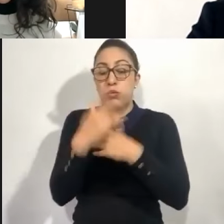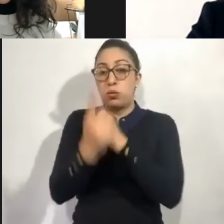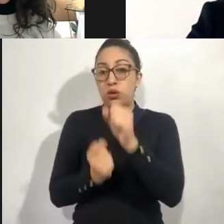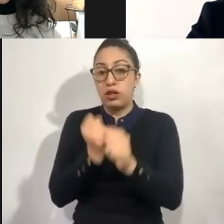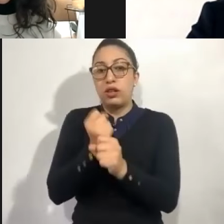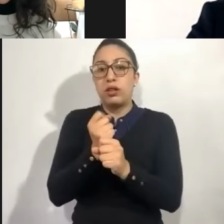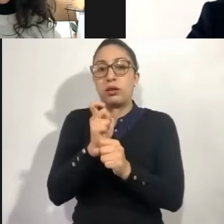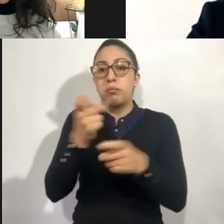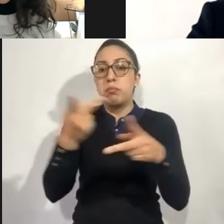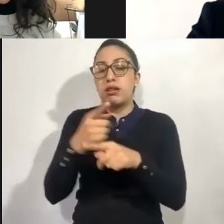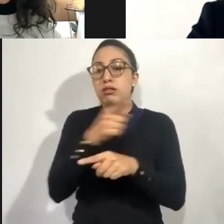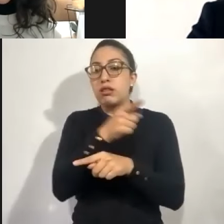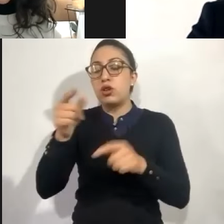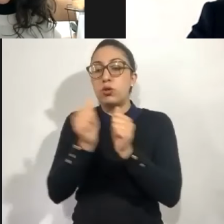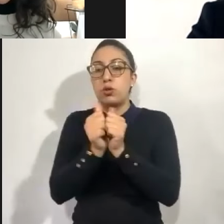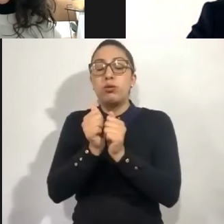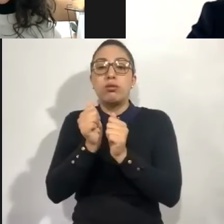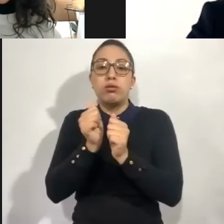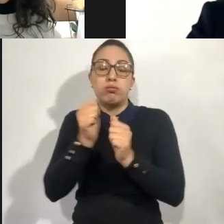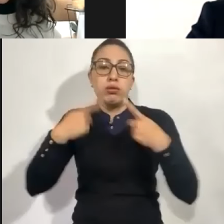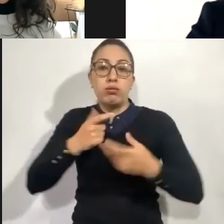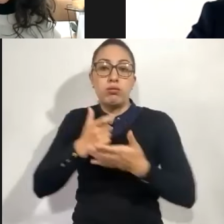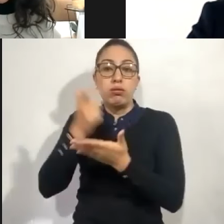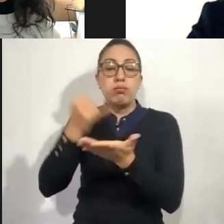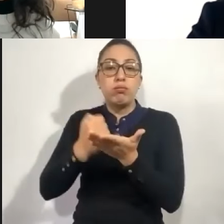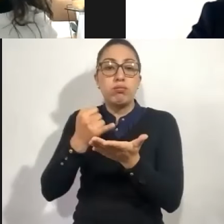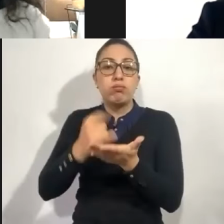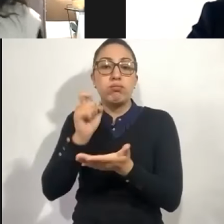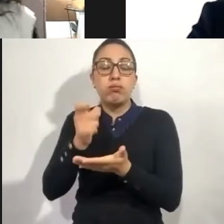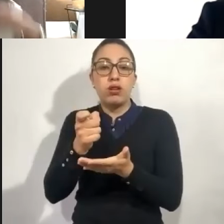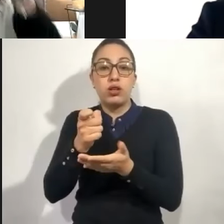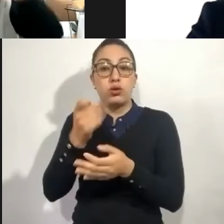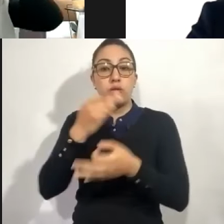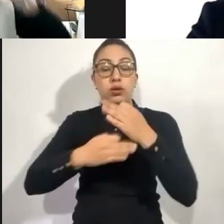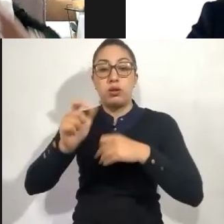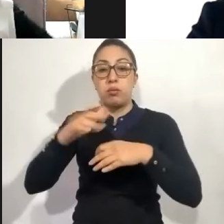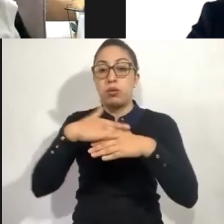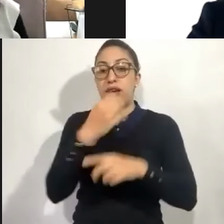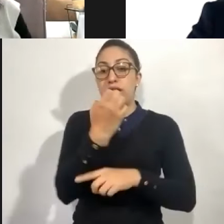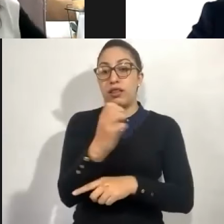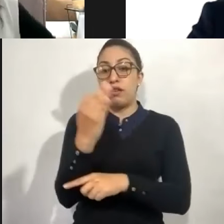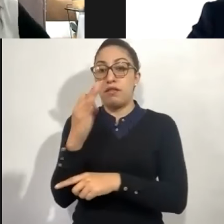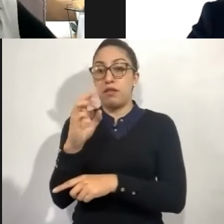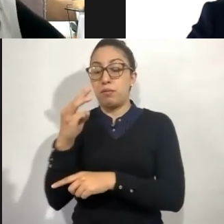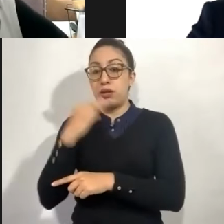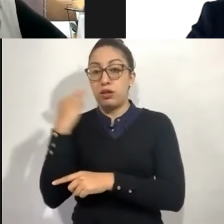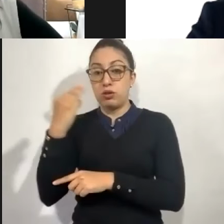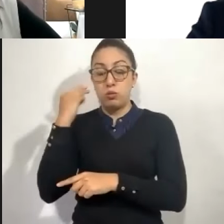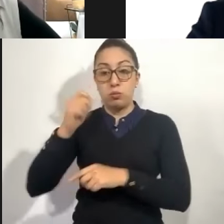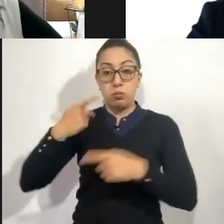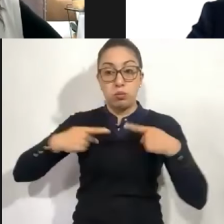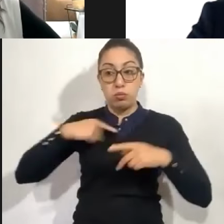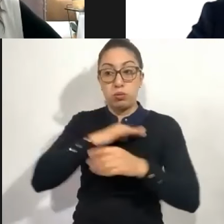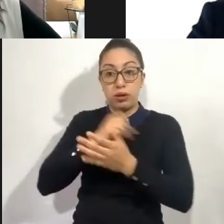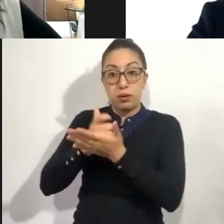tortuoso. ¿Esto podría presentar en el primer trimestre una recaudación a la baja?